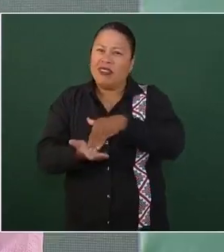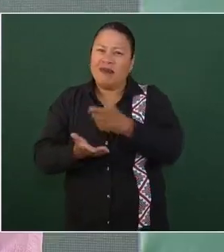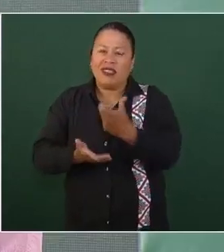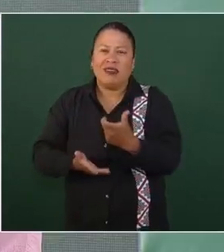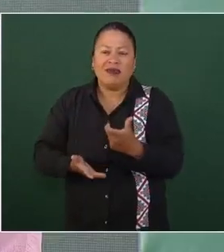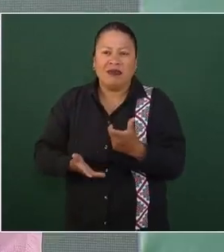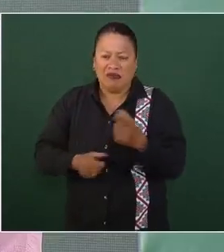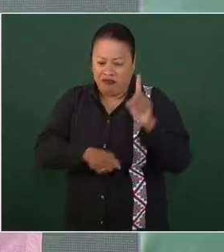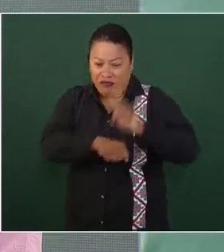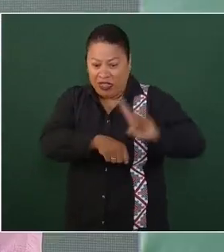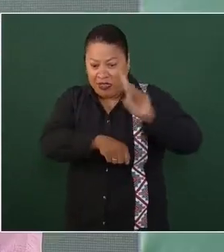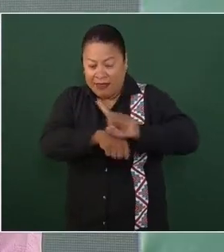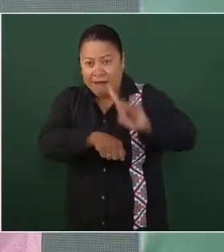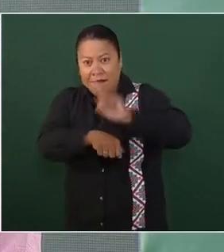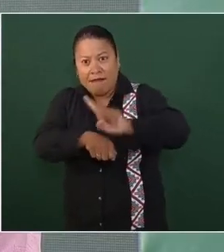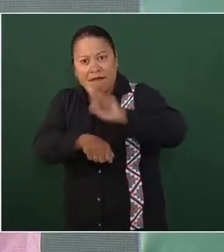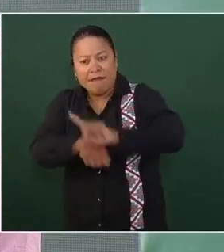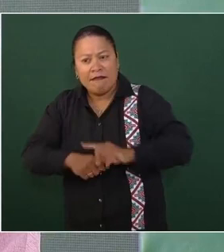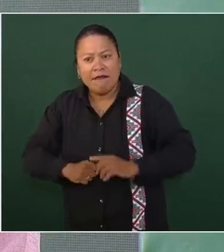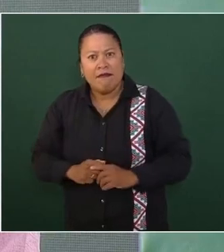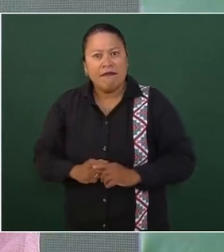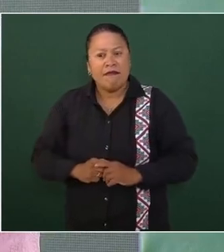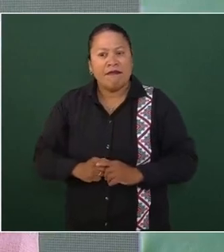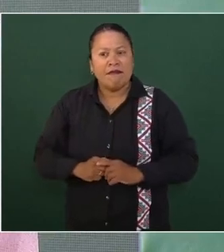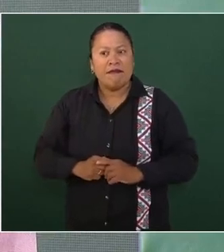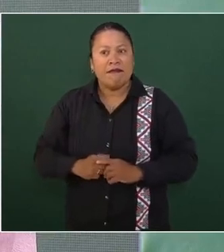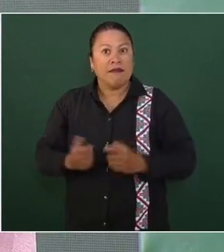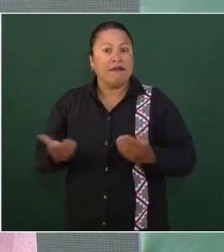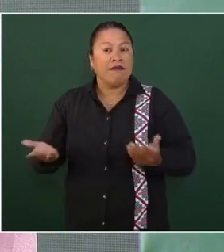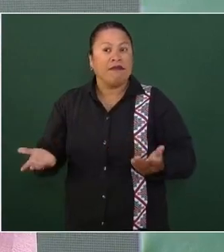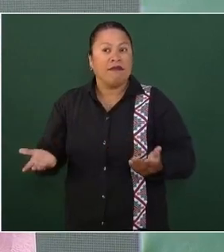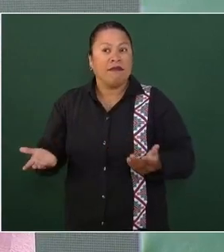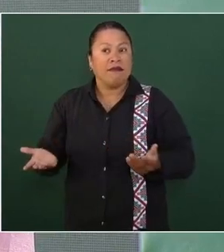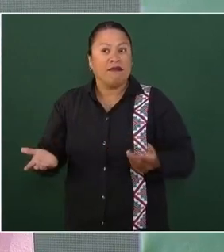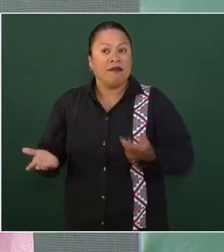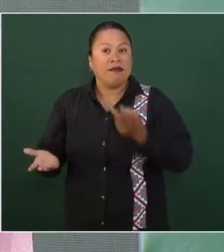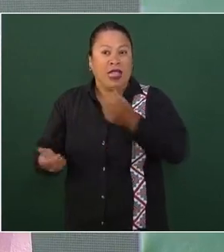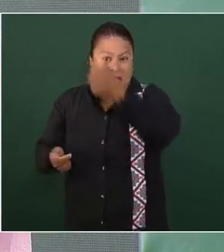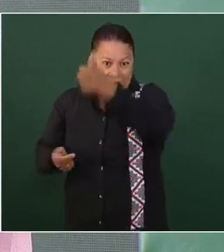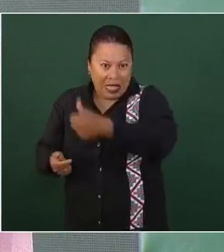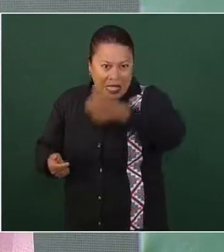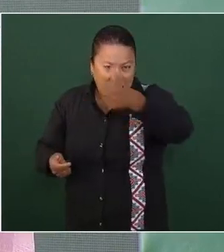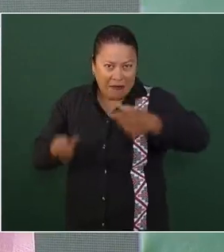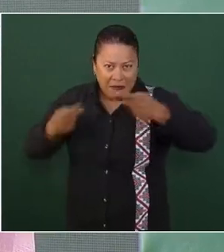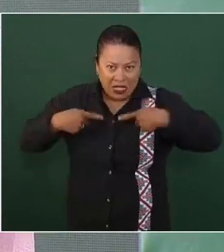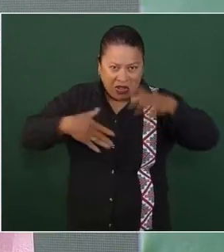diarios por recluso